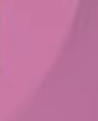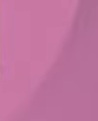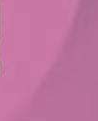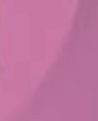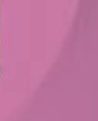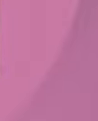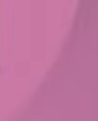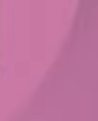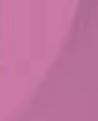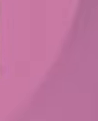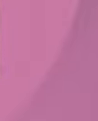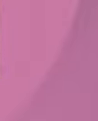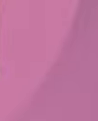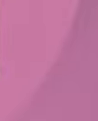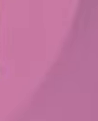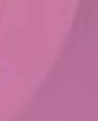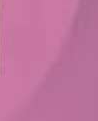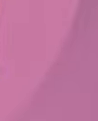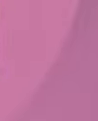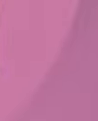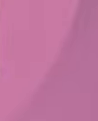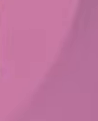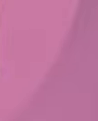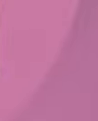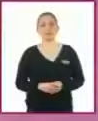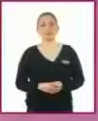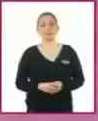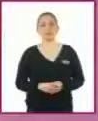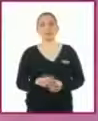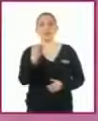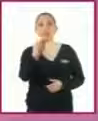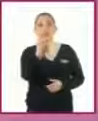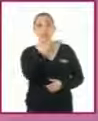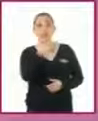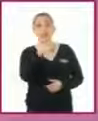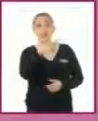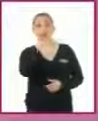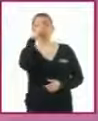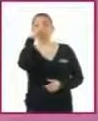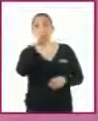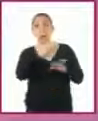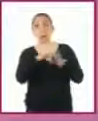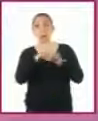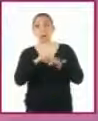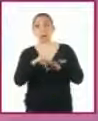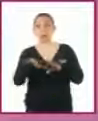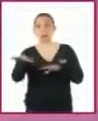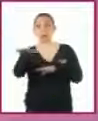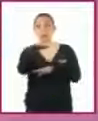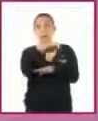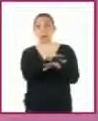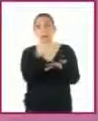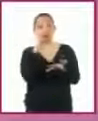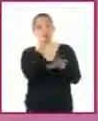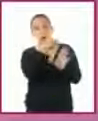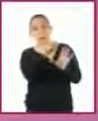puso la cara coloradita y arriba y arriba. De hecho, es uno de los géneros mexicanos que tiene más influencia de las